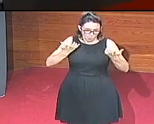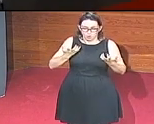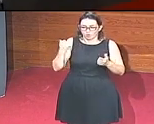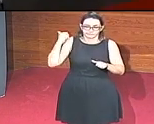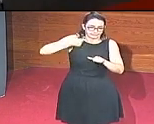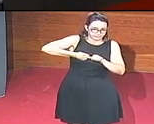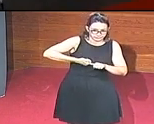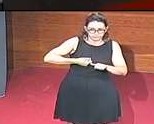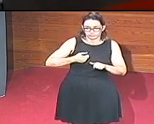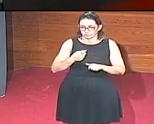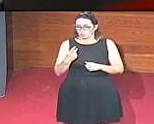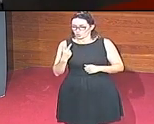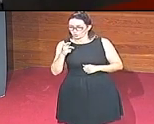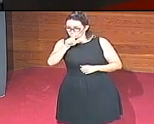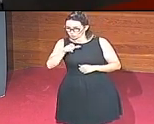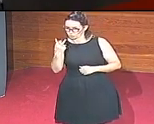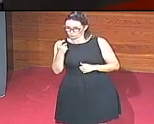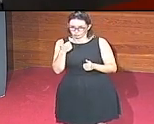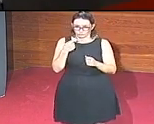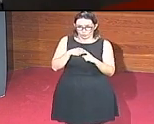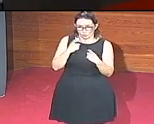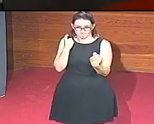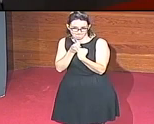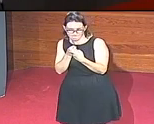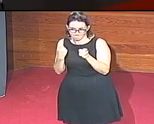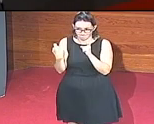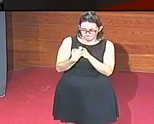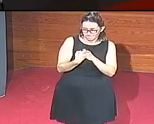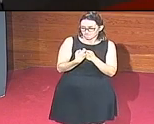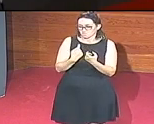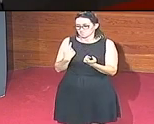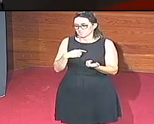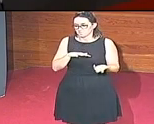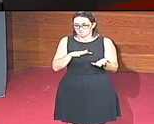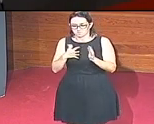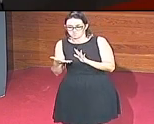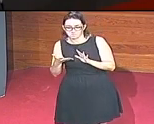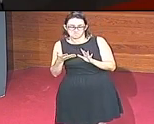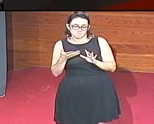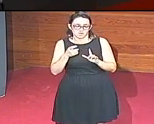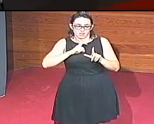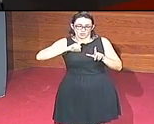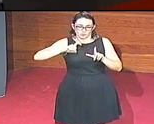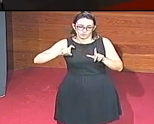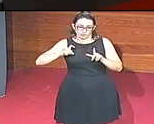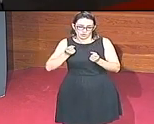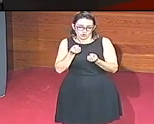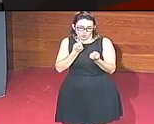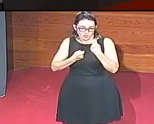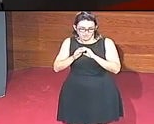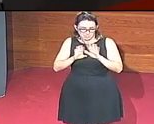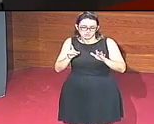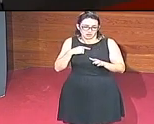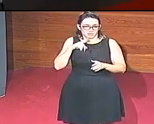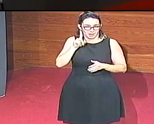lucha que tiene con los otros dos podría haber metido fotografías pero bueno pues metí dibujos pero bueno podrían